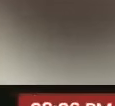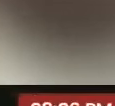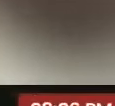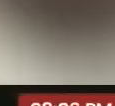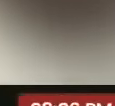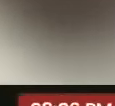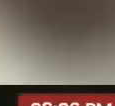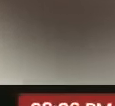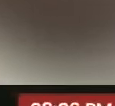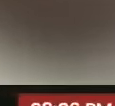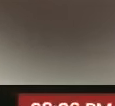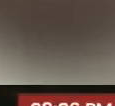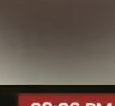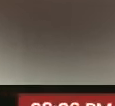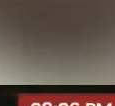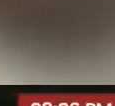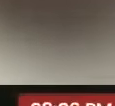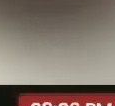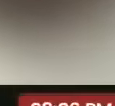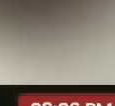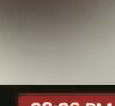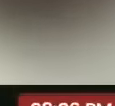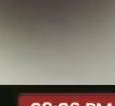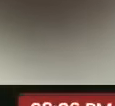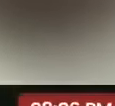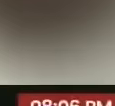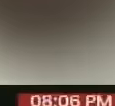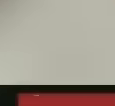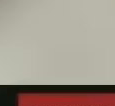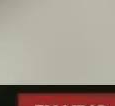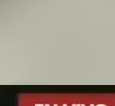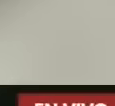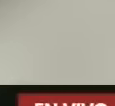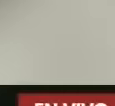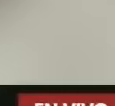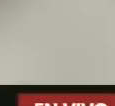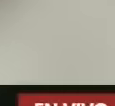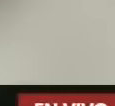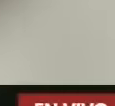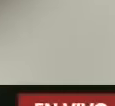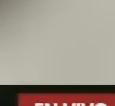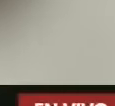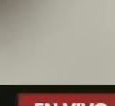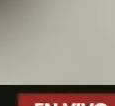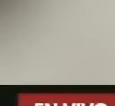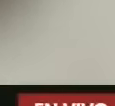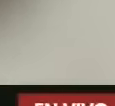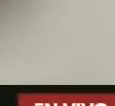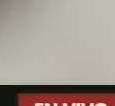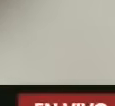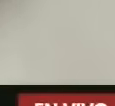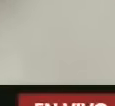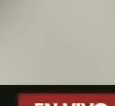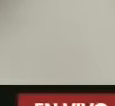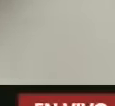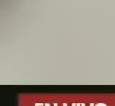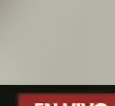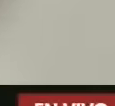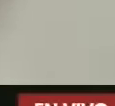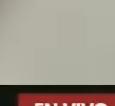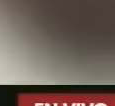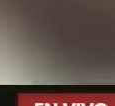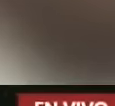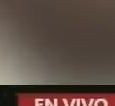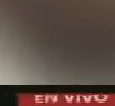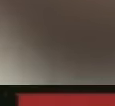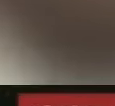esto. Una euforia, un sentimiento, la gente gritaba, vi gente llorando. No, de verdad que yo no les